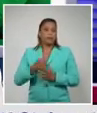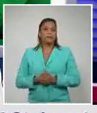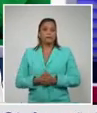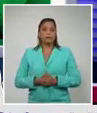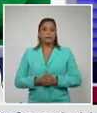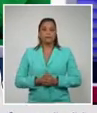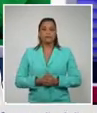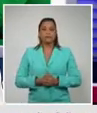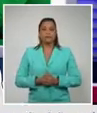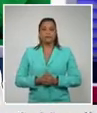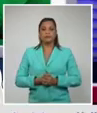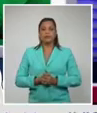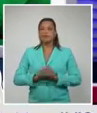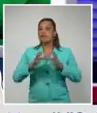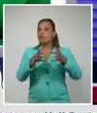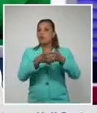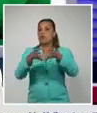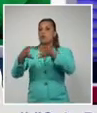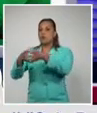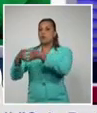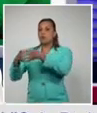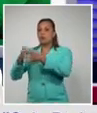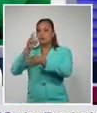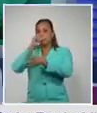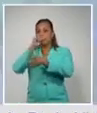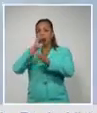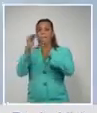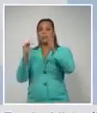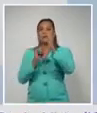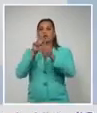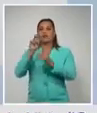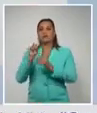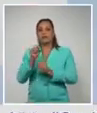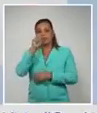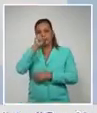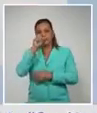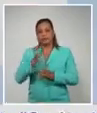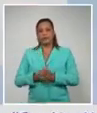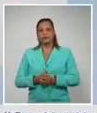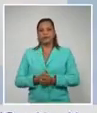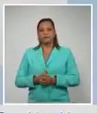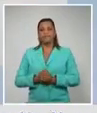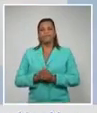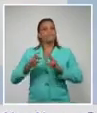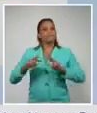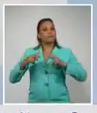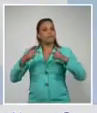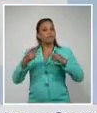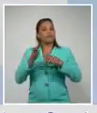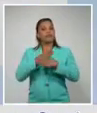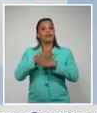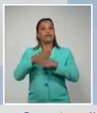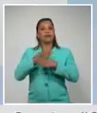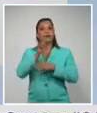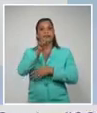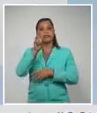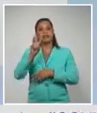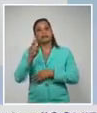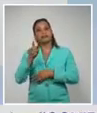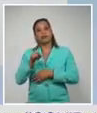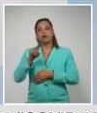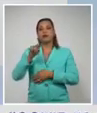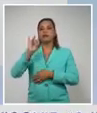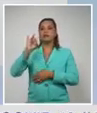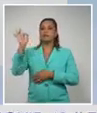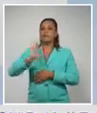Por grupos de edades menores de 20 años, nuevamente representan el 13,7%.